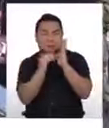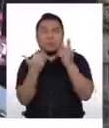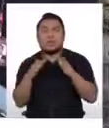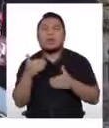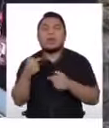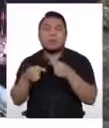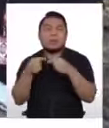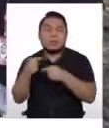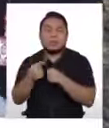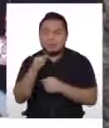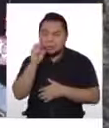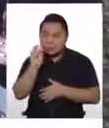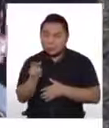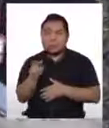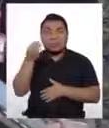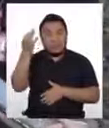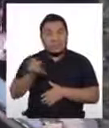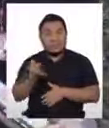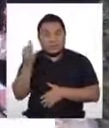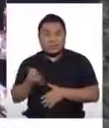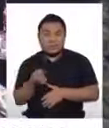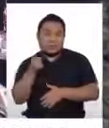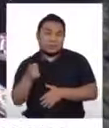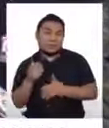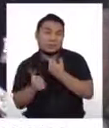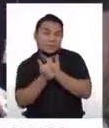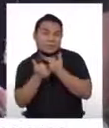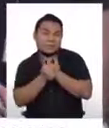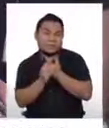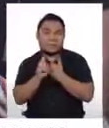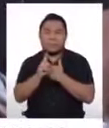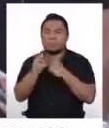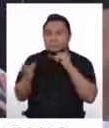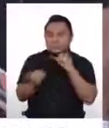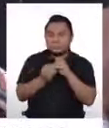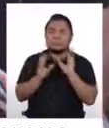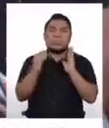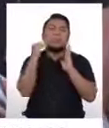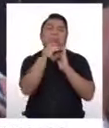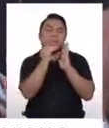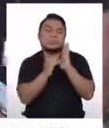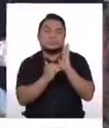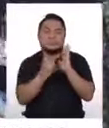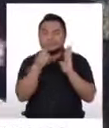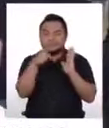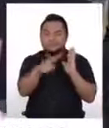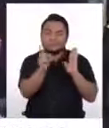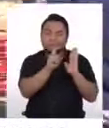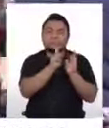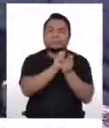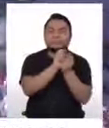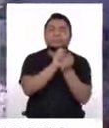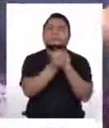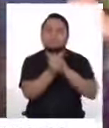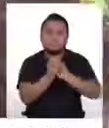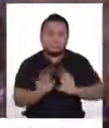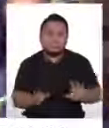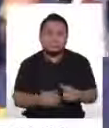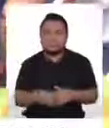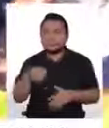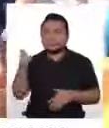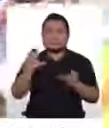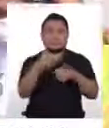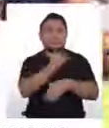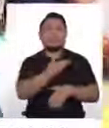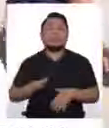diariamente lo vamos verificando si en la realidad se pueden acoplar estas medidas. Caso contrario, se modifican. El